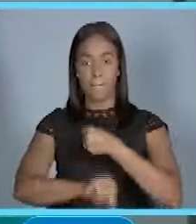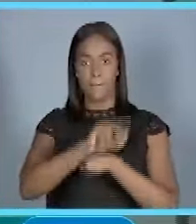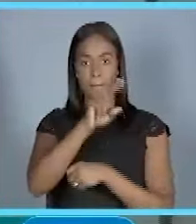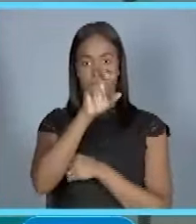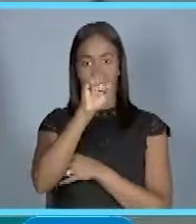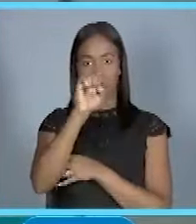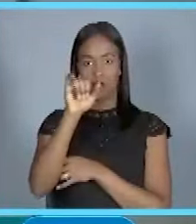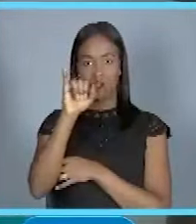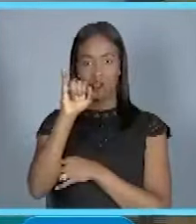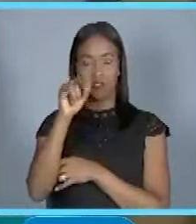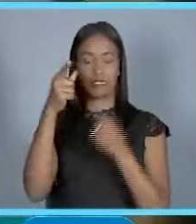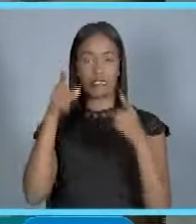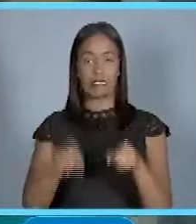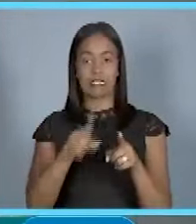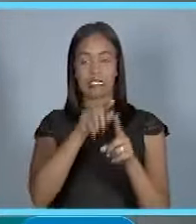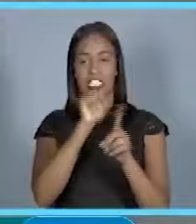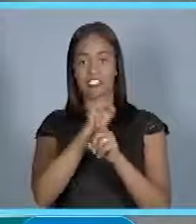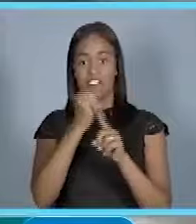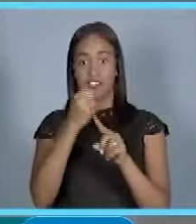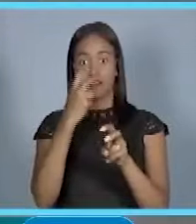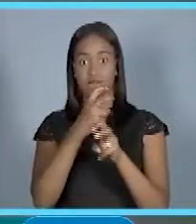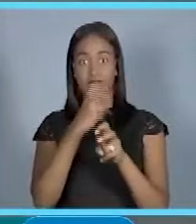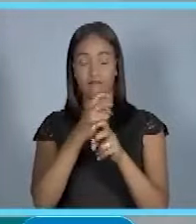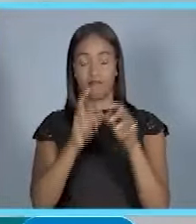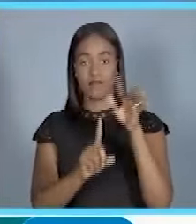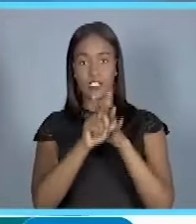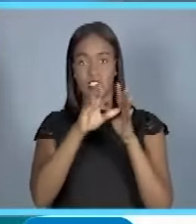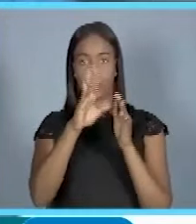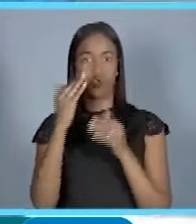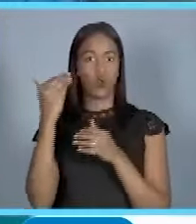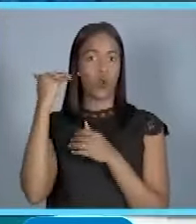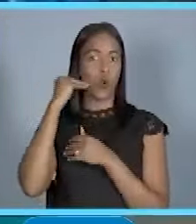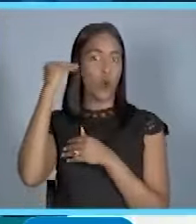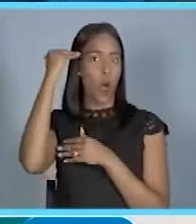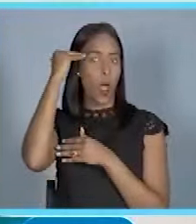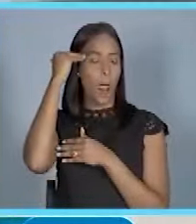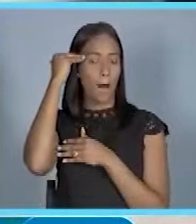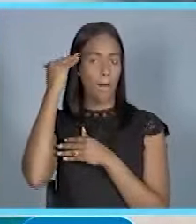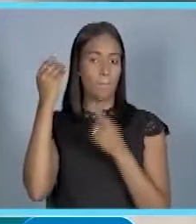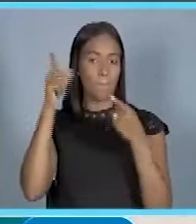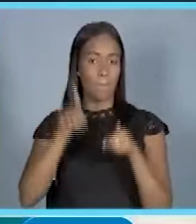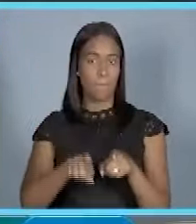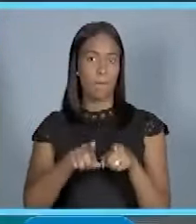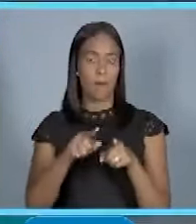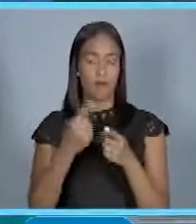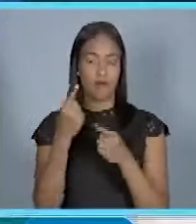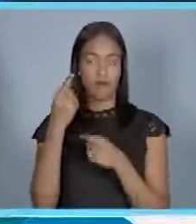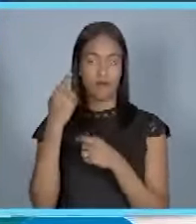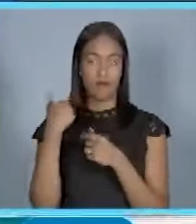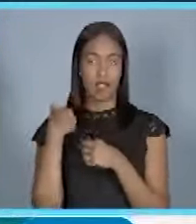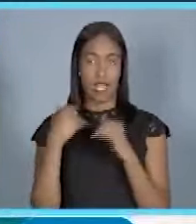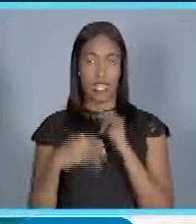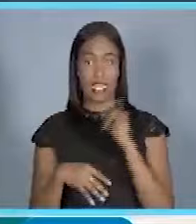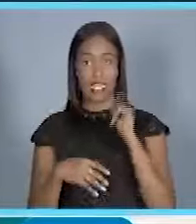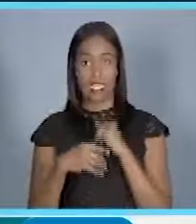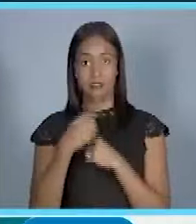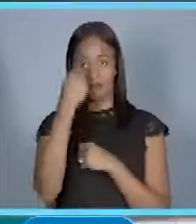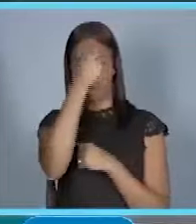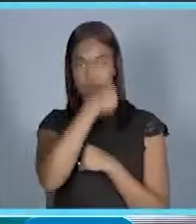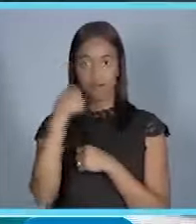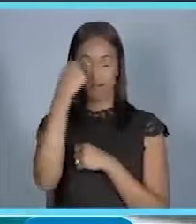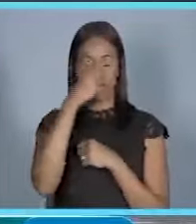Padilla, presentaba internamente contusiones en el cuero cabelludo y pericráneo en región frontal del lado izquierdo, además